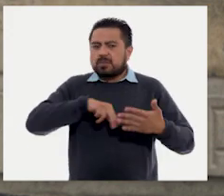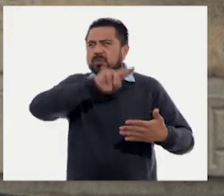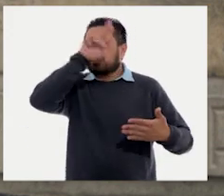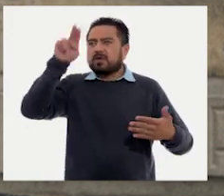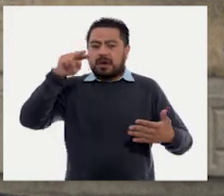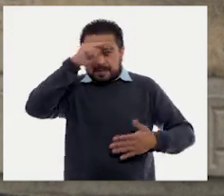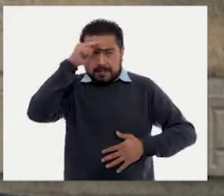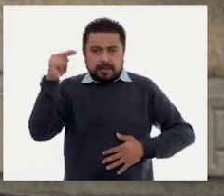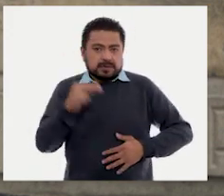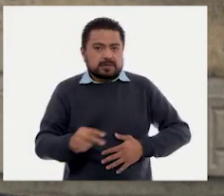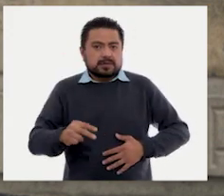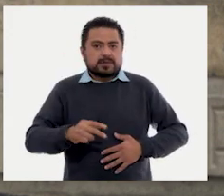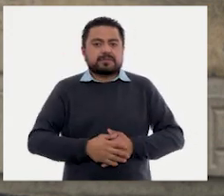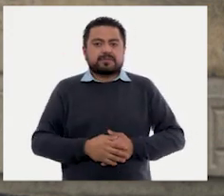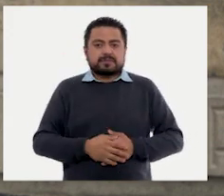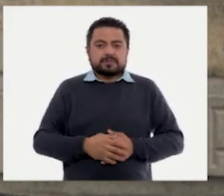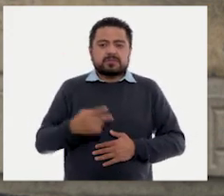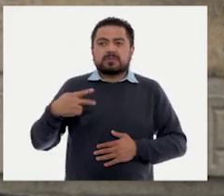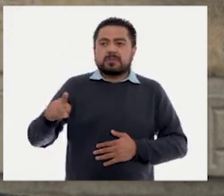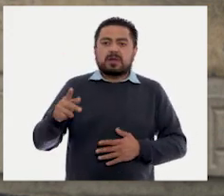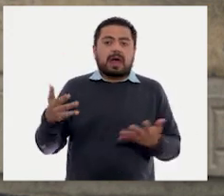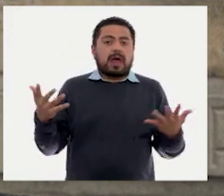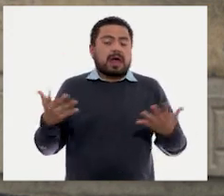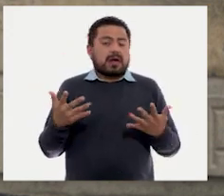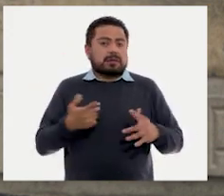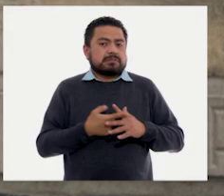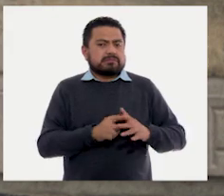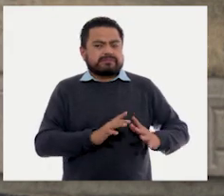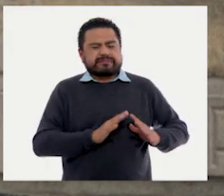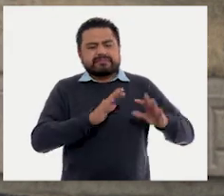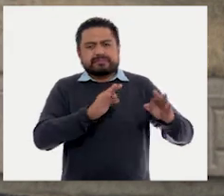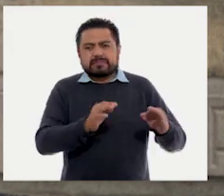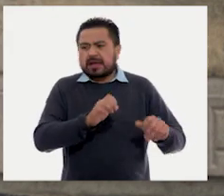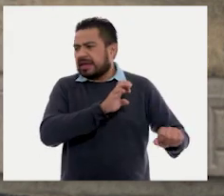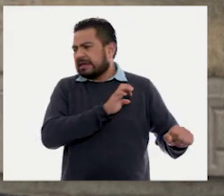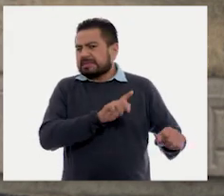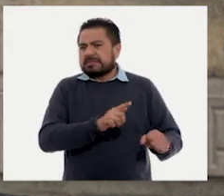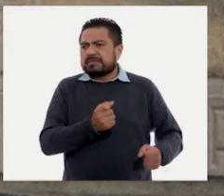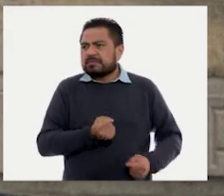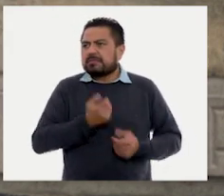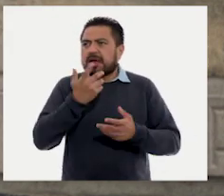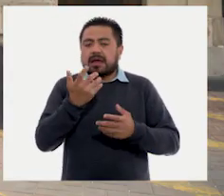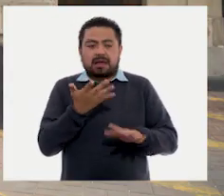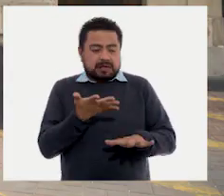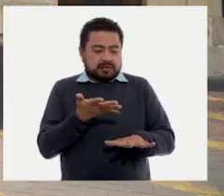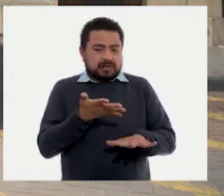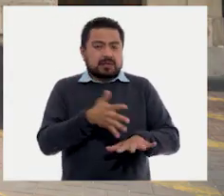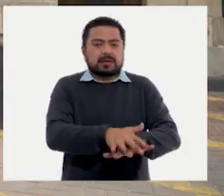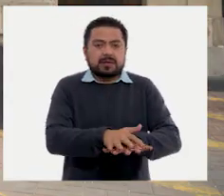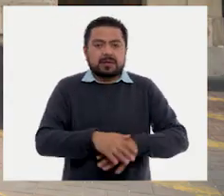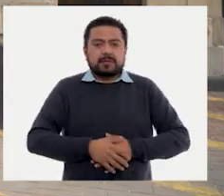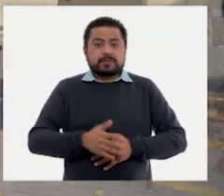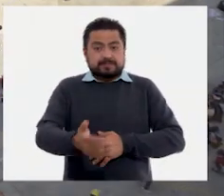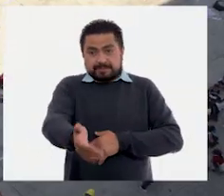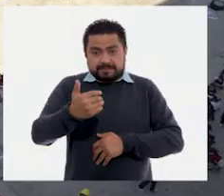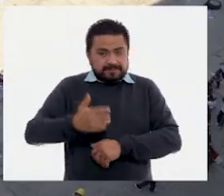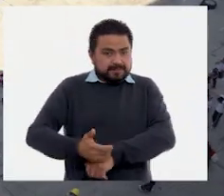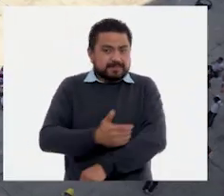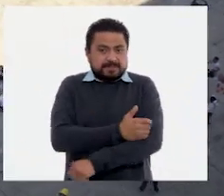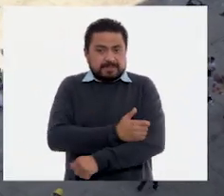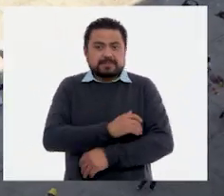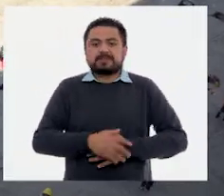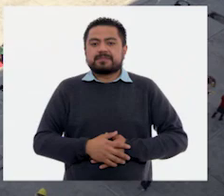mexicano y de su propia obra, que es en sí una expresión integral. ¿Me acompañan?